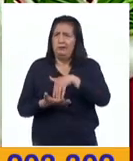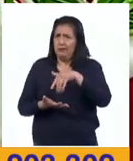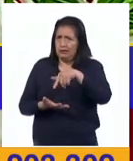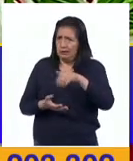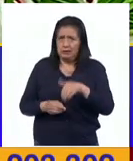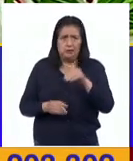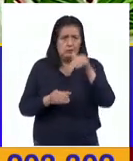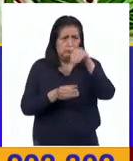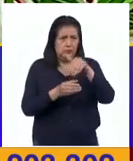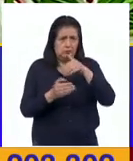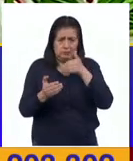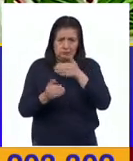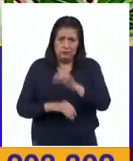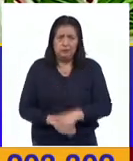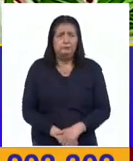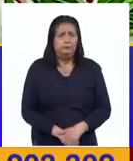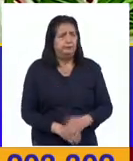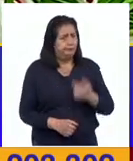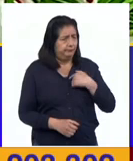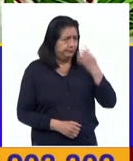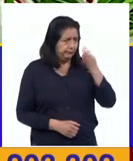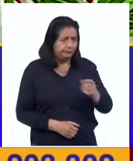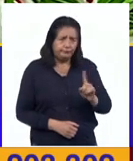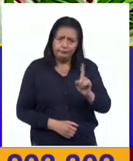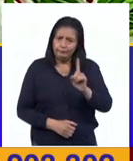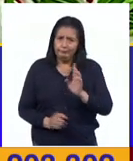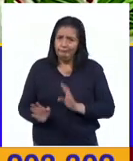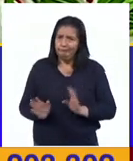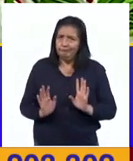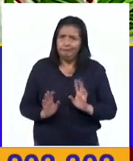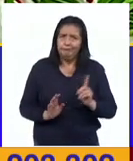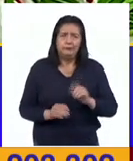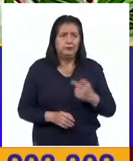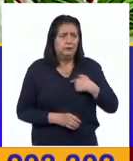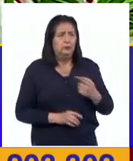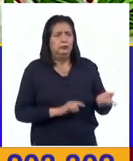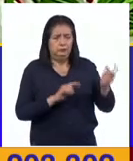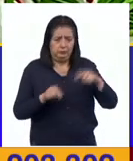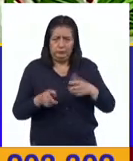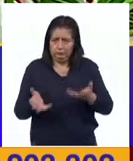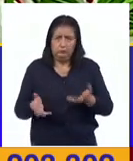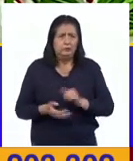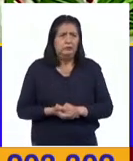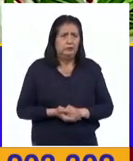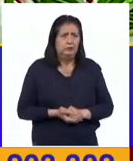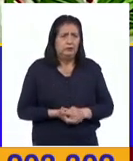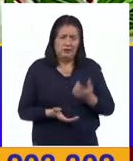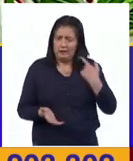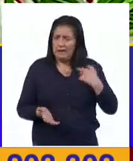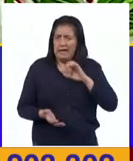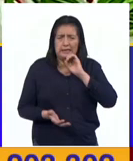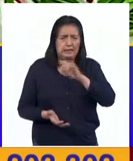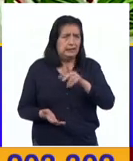proceso electoral que estamos a puertas, porque yo creo que no es la forma. Y esa forma yo vengo a trasladarla aquí,